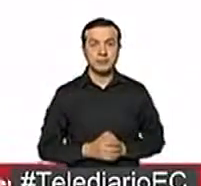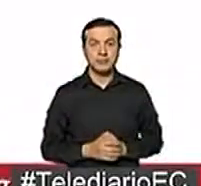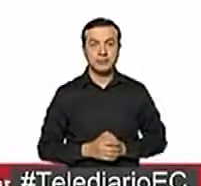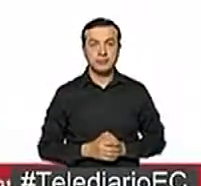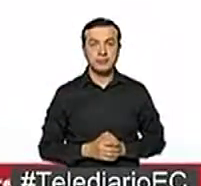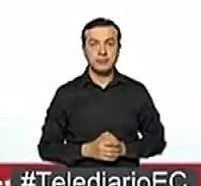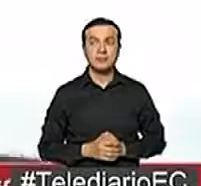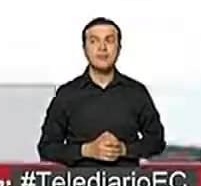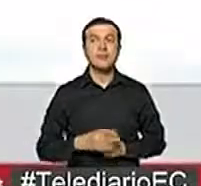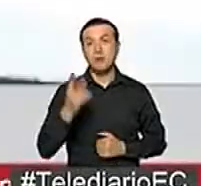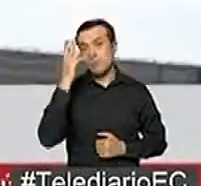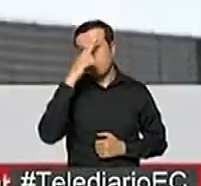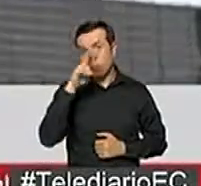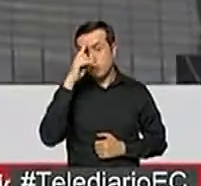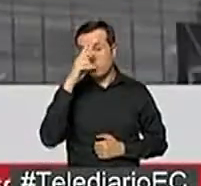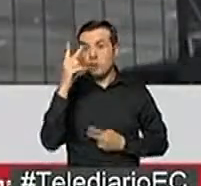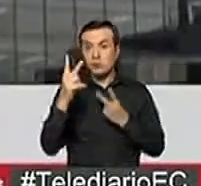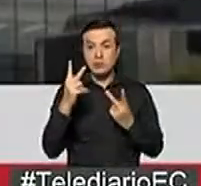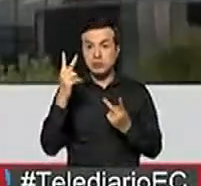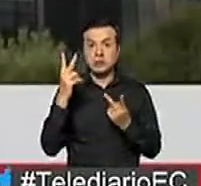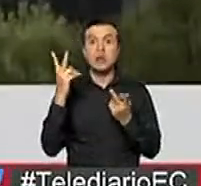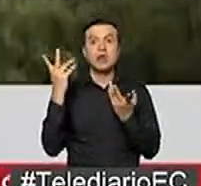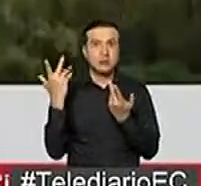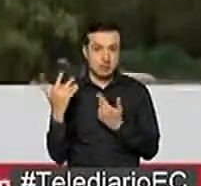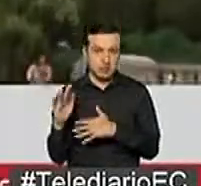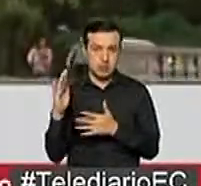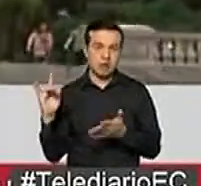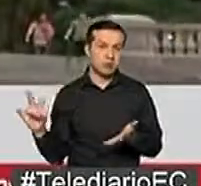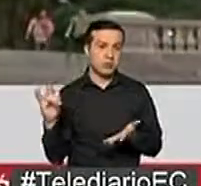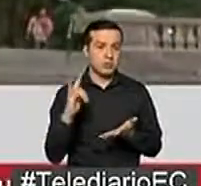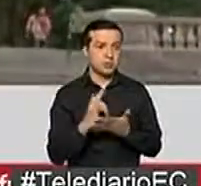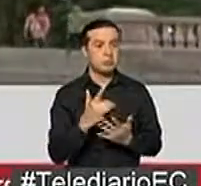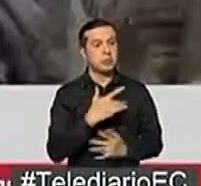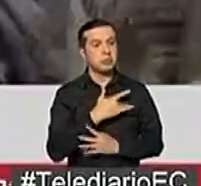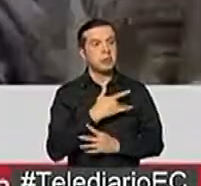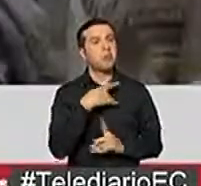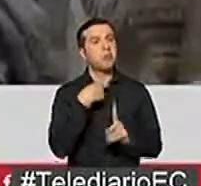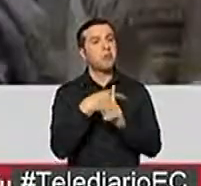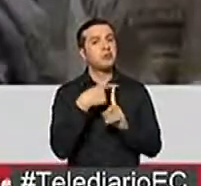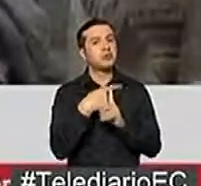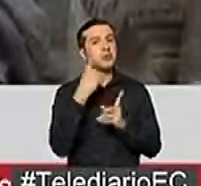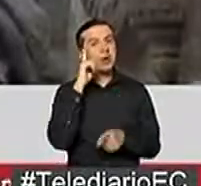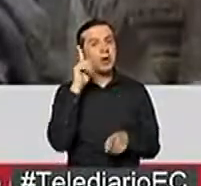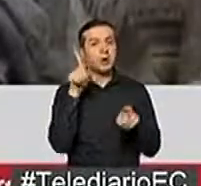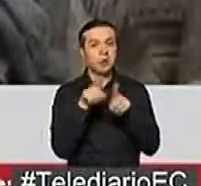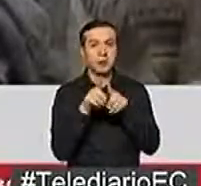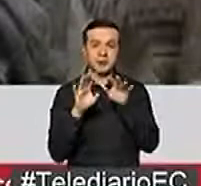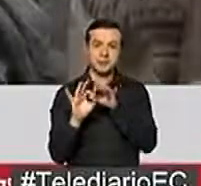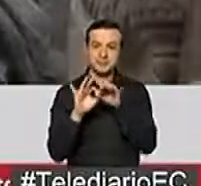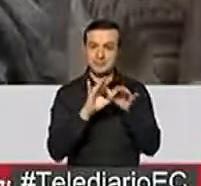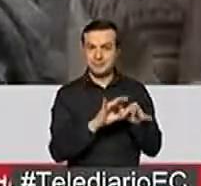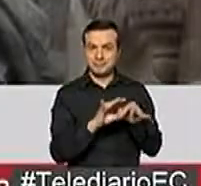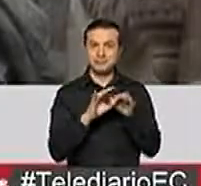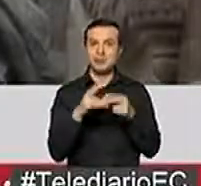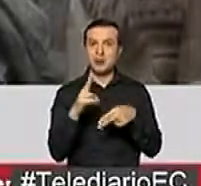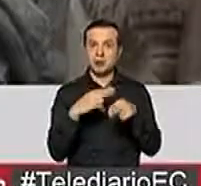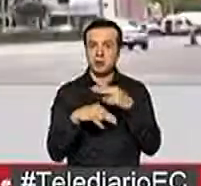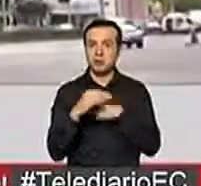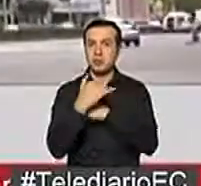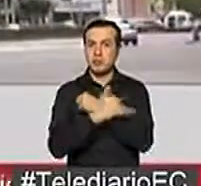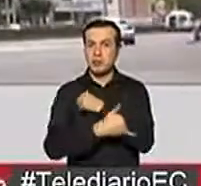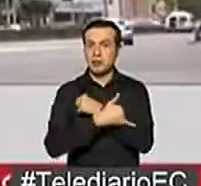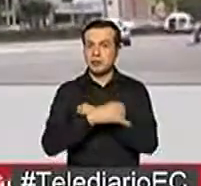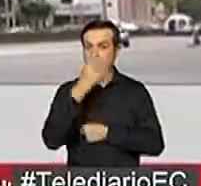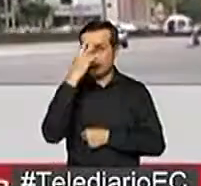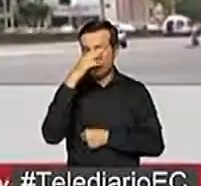La visita a México culminó hace pocos días y las noticias son positivas con miras a lograr un acuerdo bilateral en materia comercial con el país